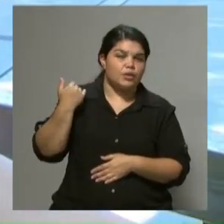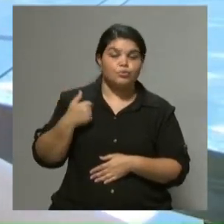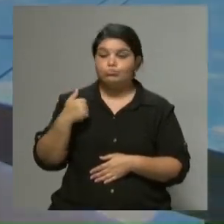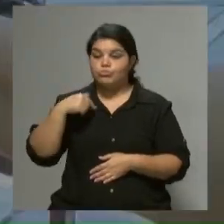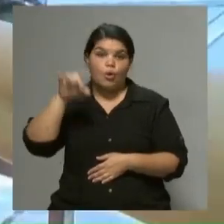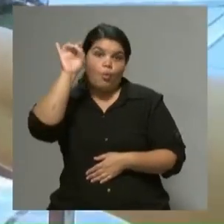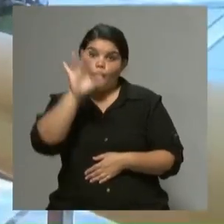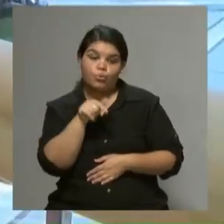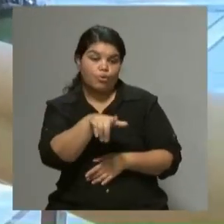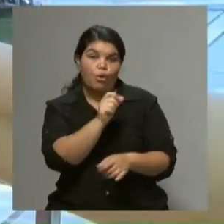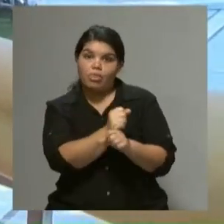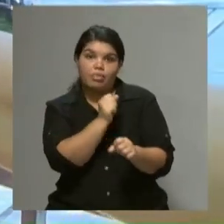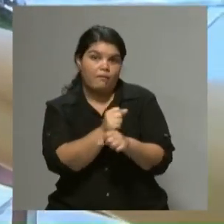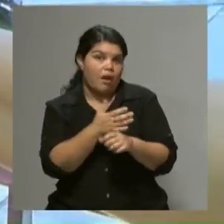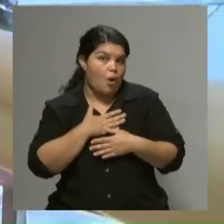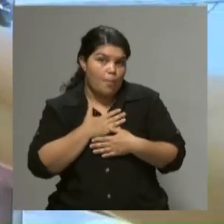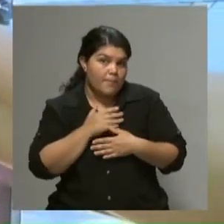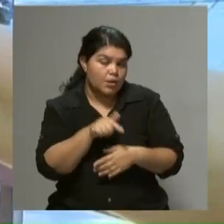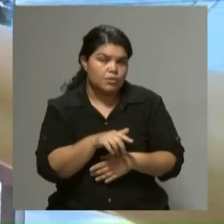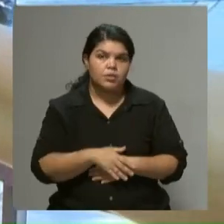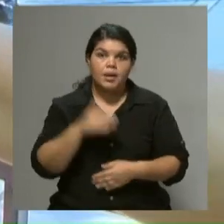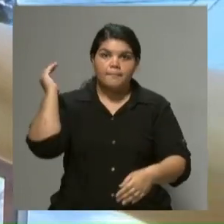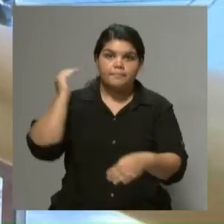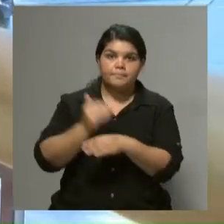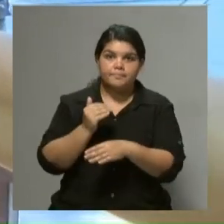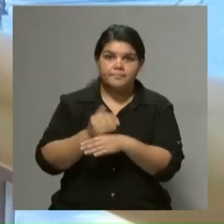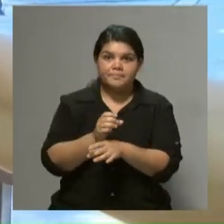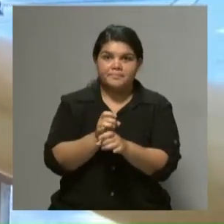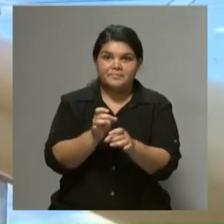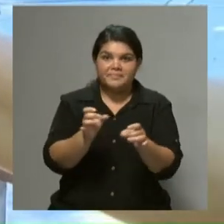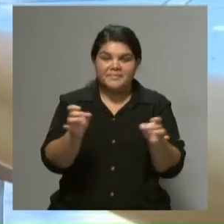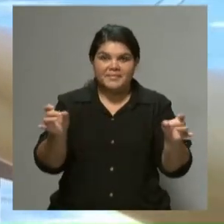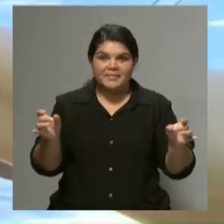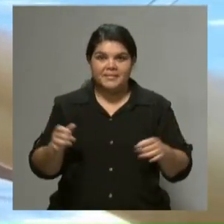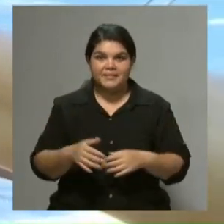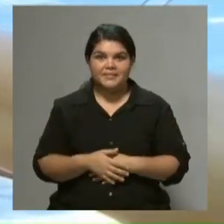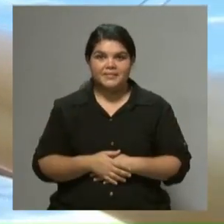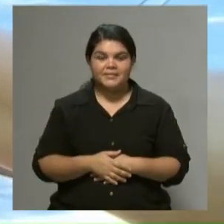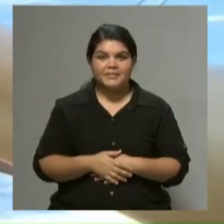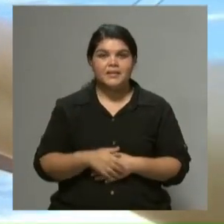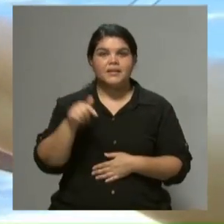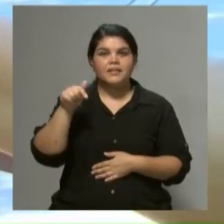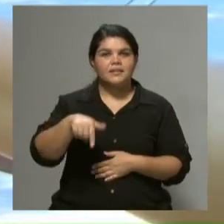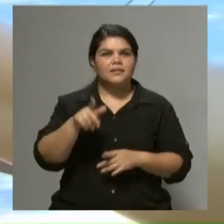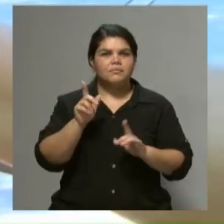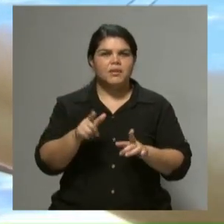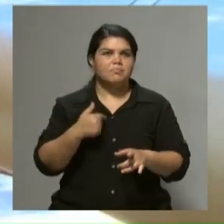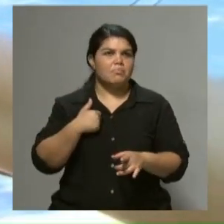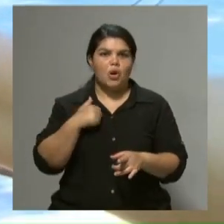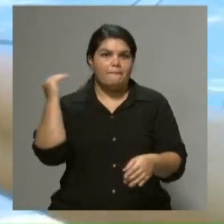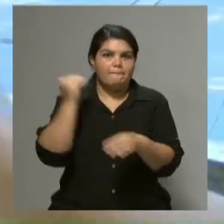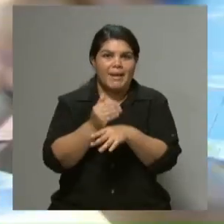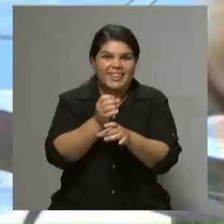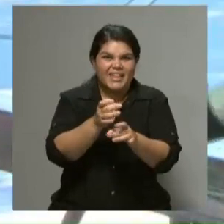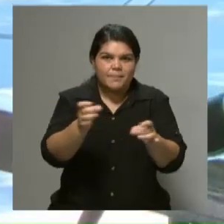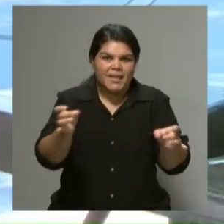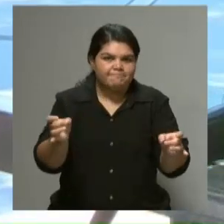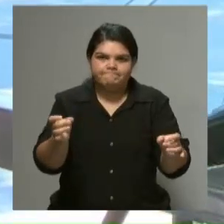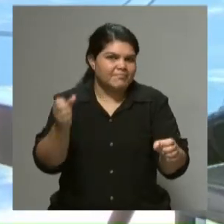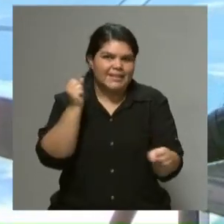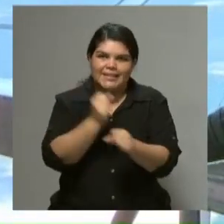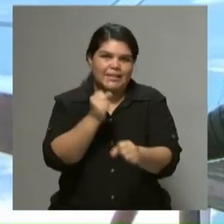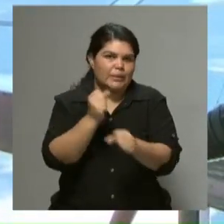tengo. Cuando empezamos con la pandemia, ahí sí me tuve un tiempo, un par de meses parado, sin trabajo, sin nada. ¿En algún